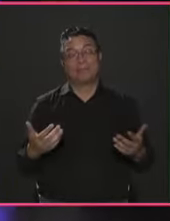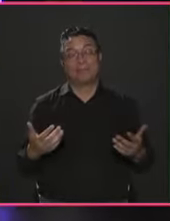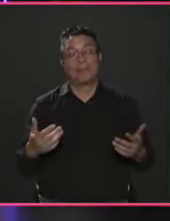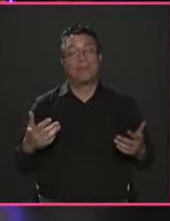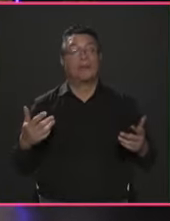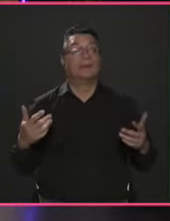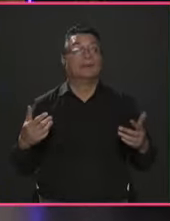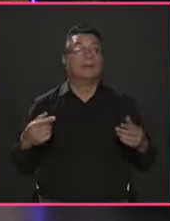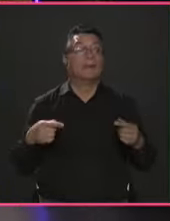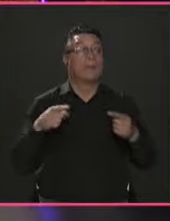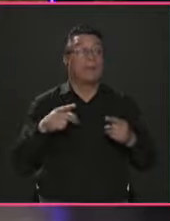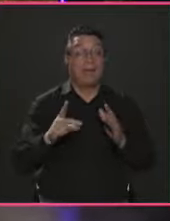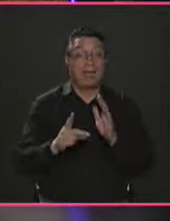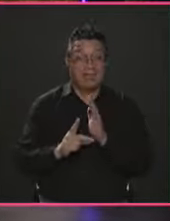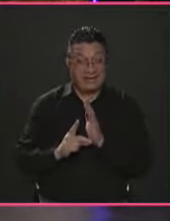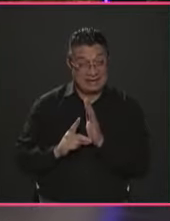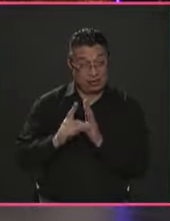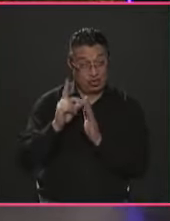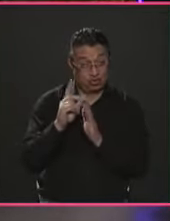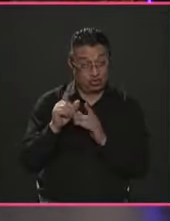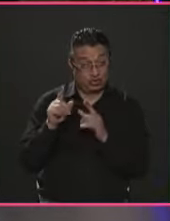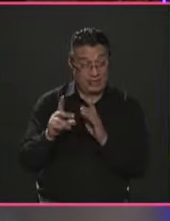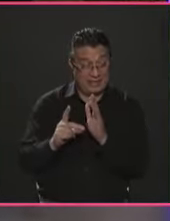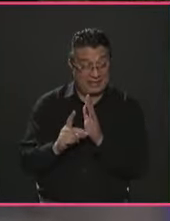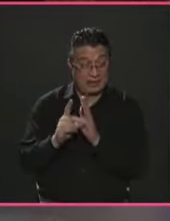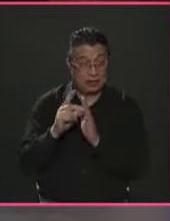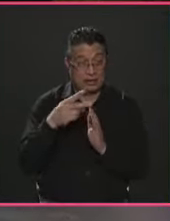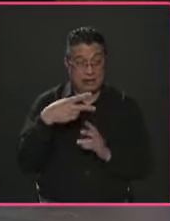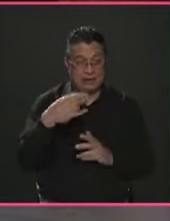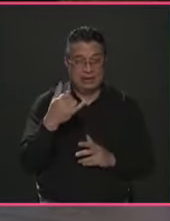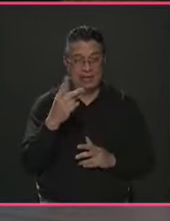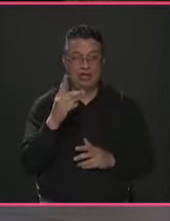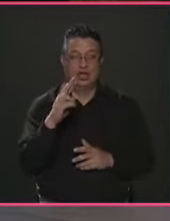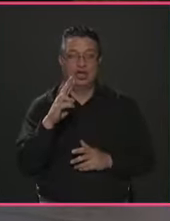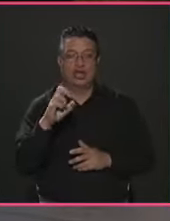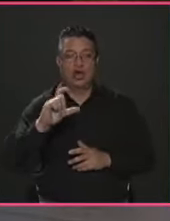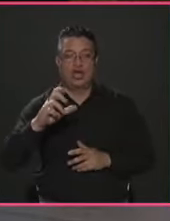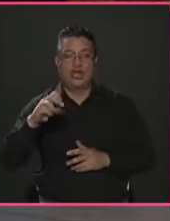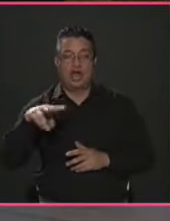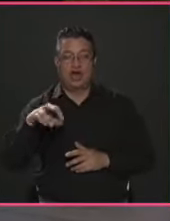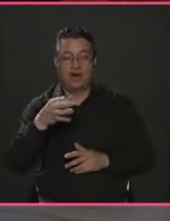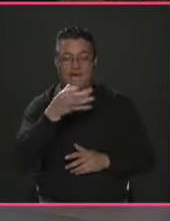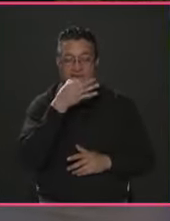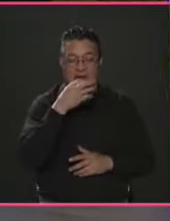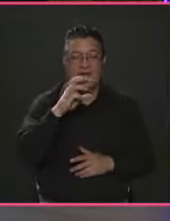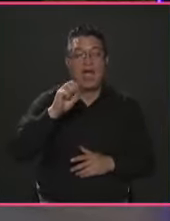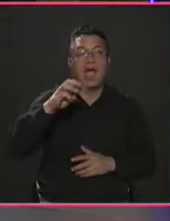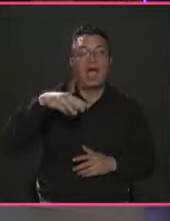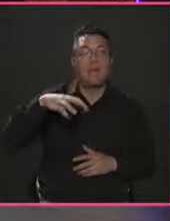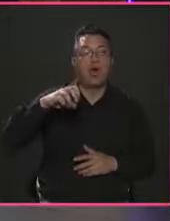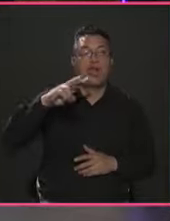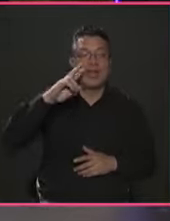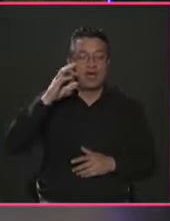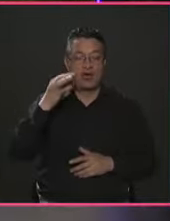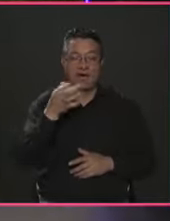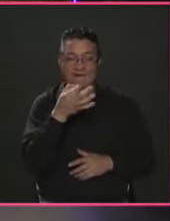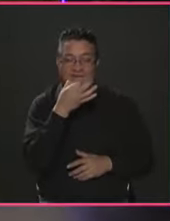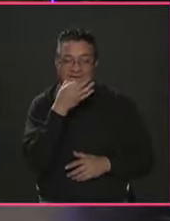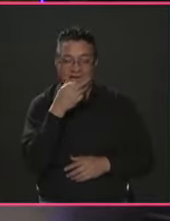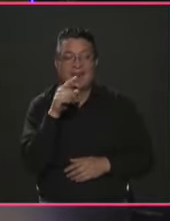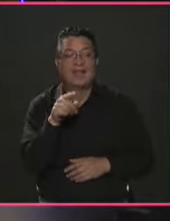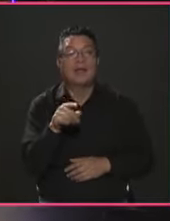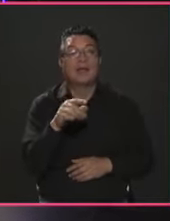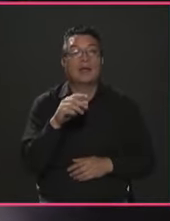eh el desarrollo del hidrógeno verde del amoniaco verde del metanol en